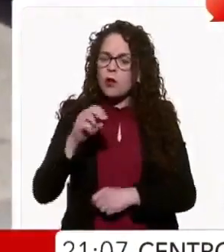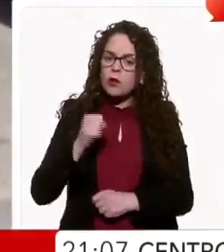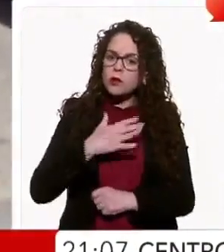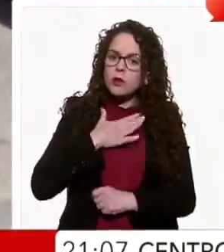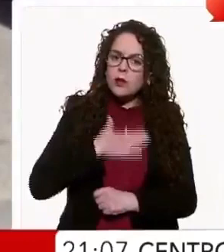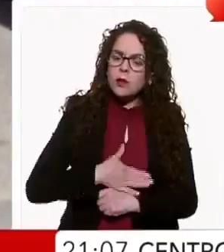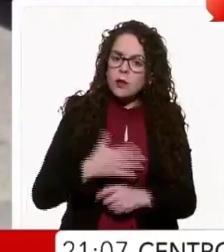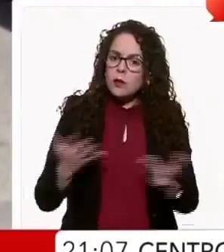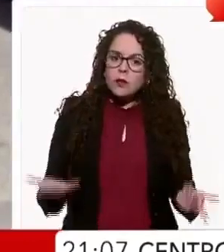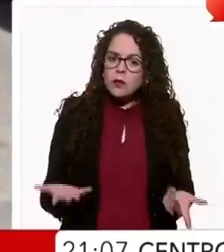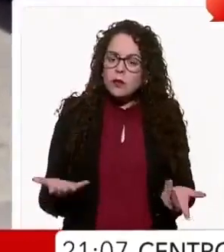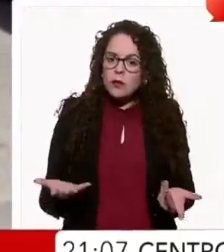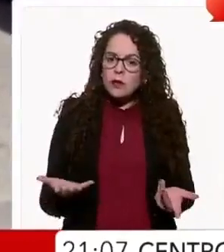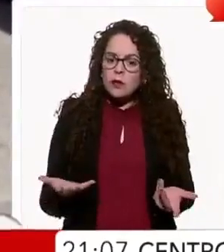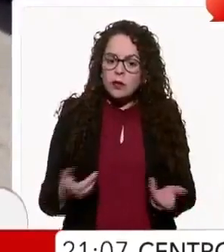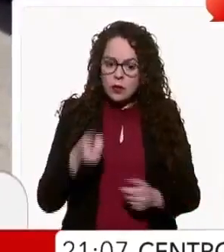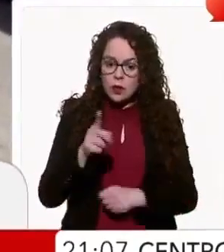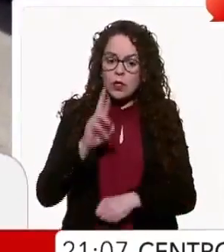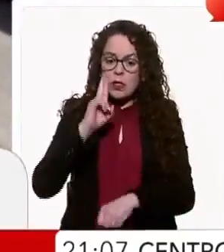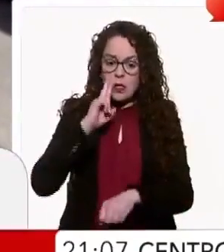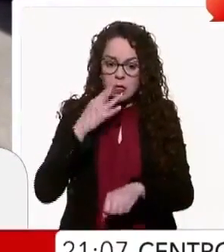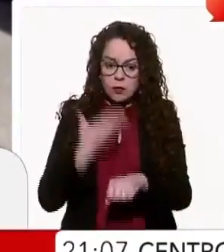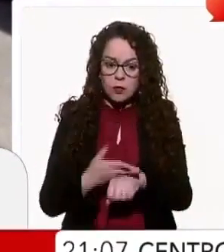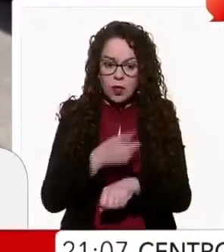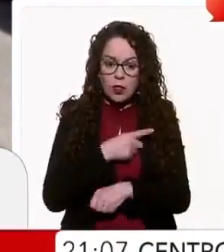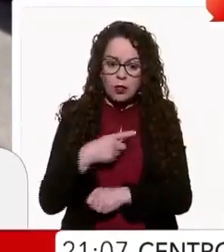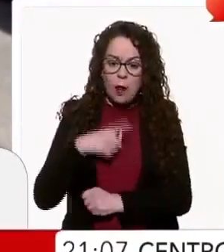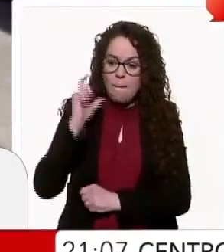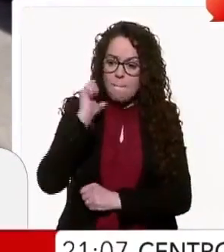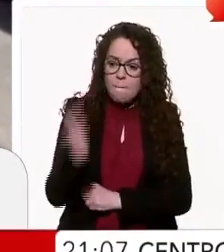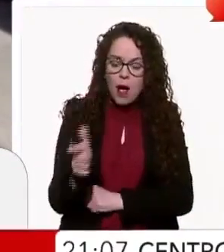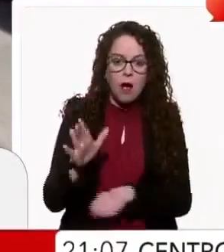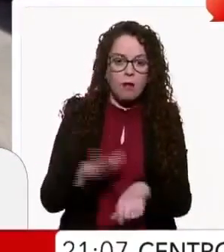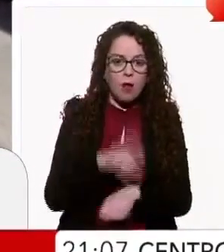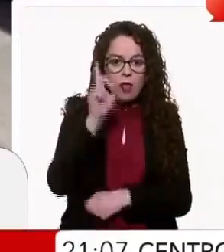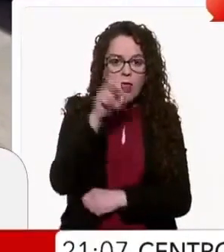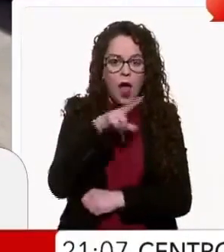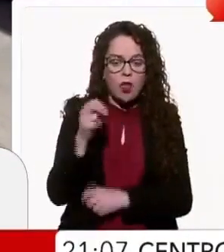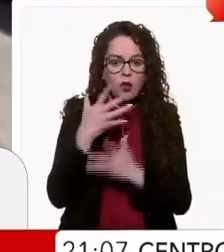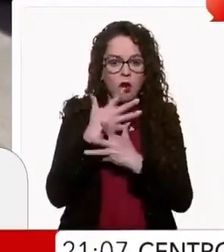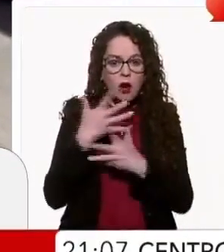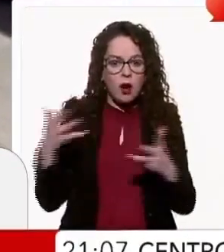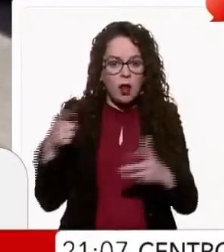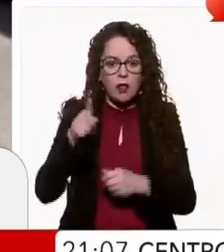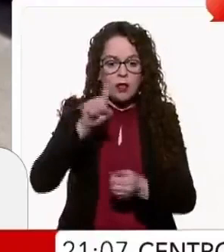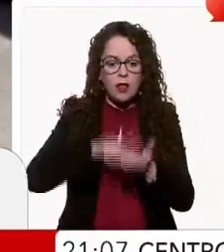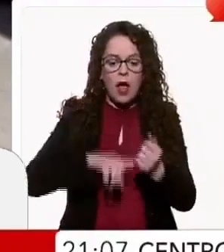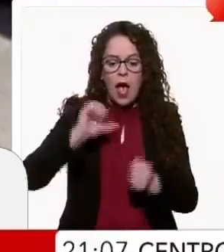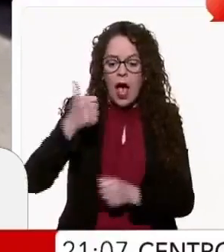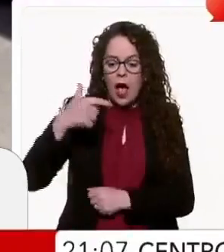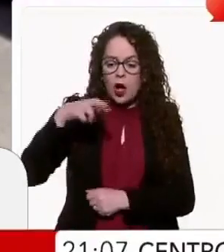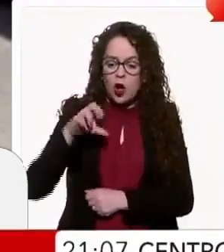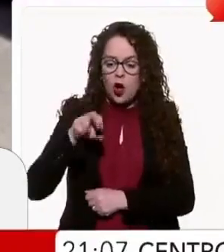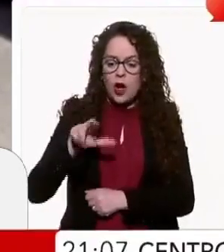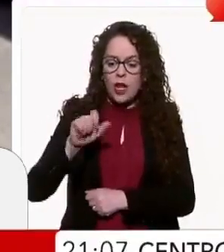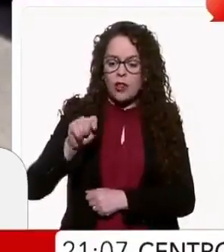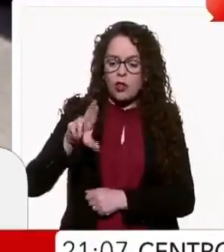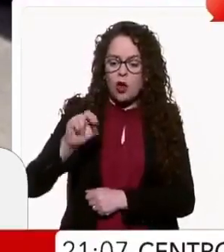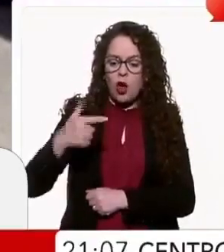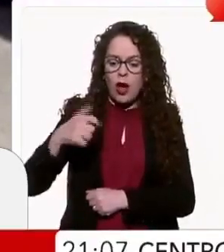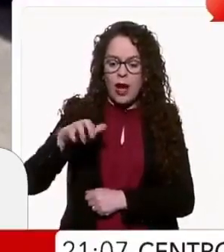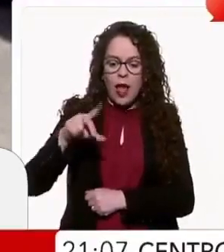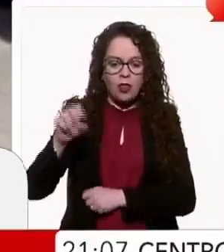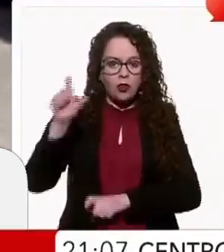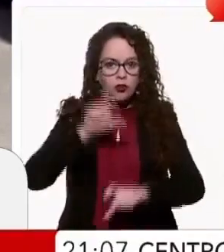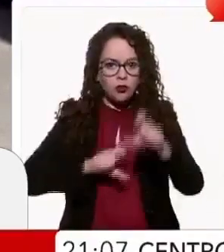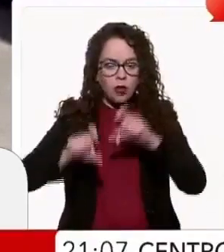excluyéndolo de su responsabilidad del pago por la reparación del daño en el caso de agronitrogenados, alegando que dicho pago ya